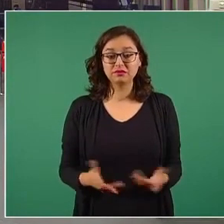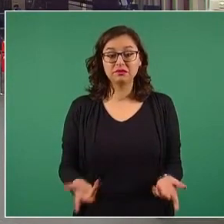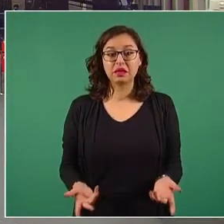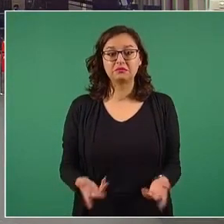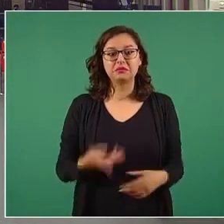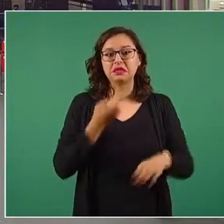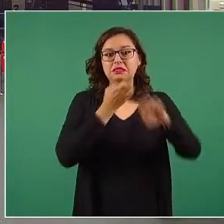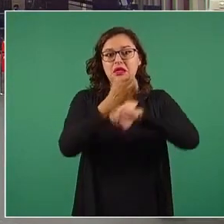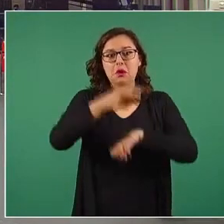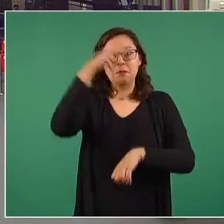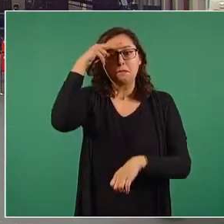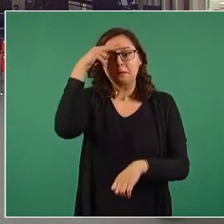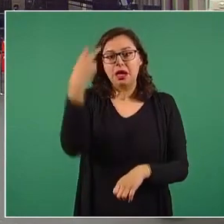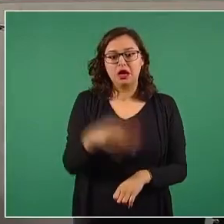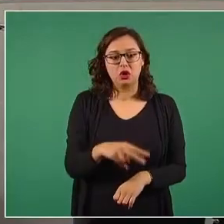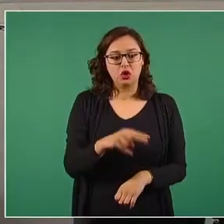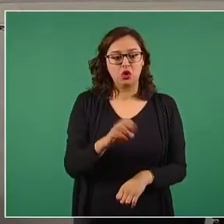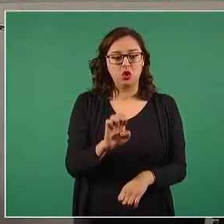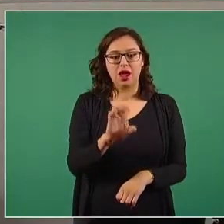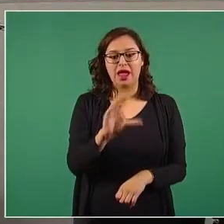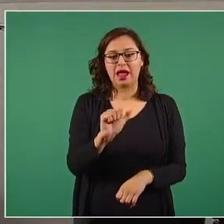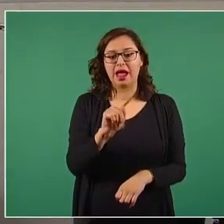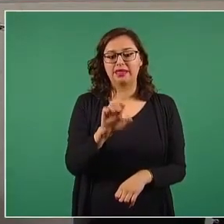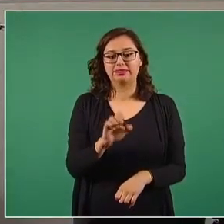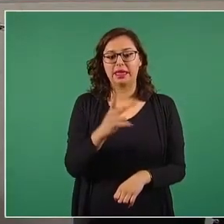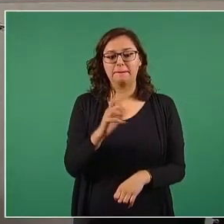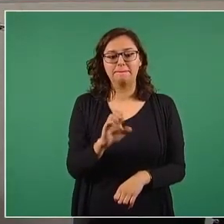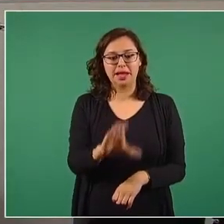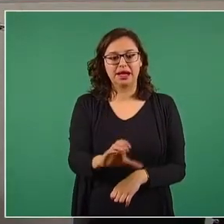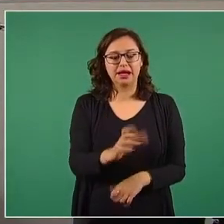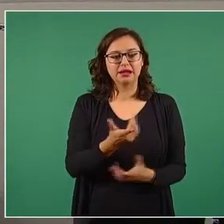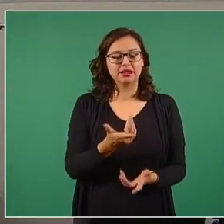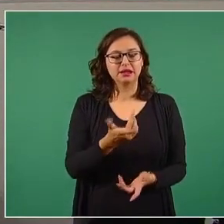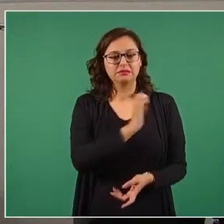Ecatepec, que es el municipio más poblado